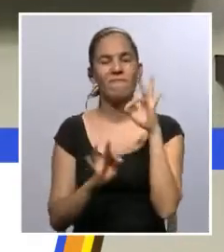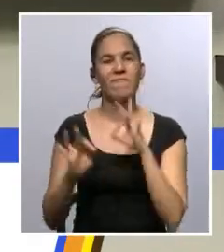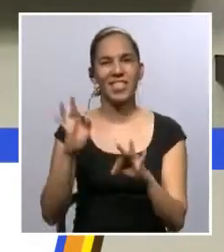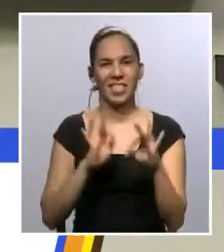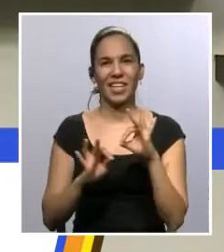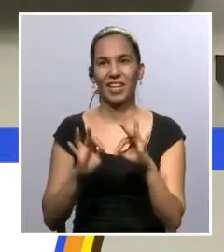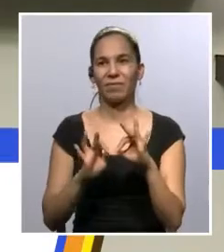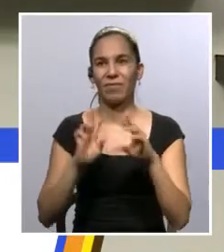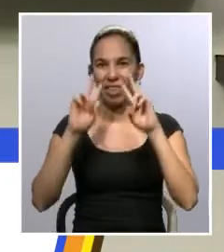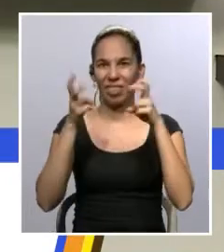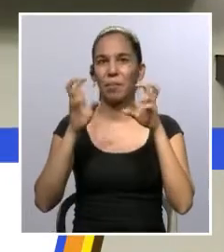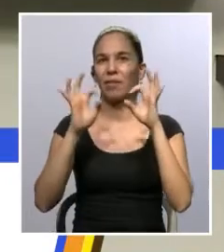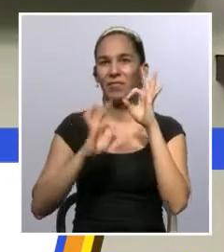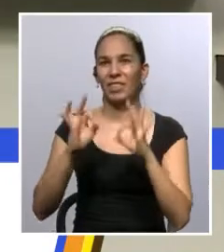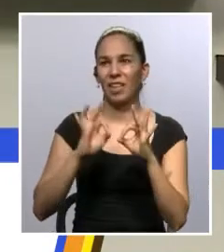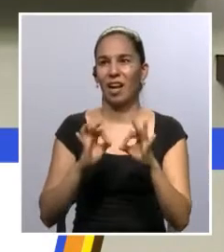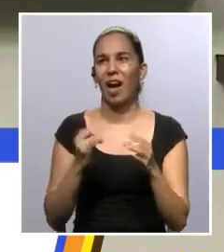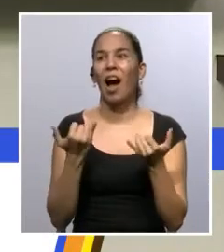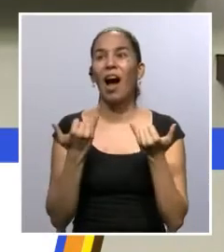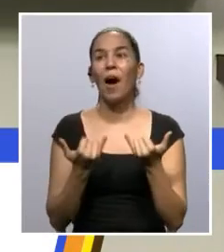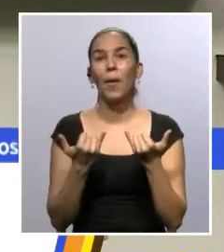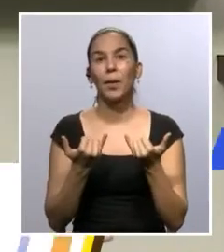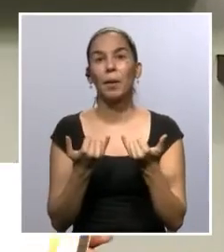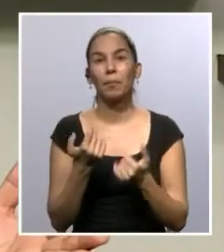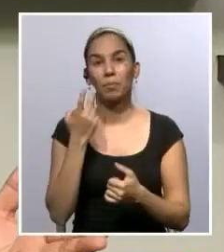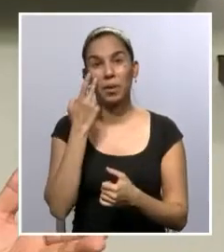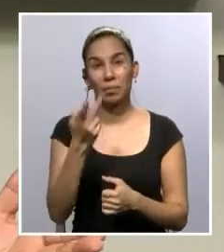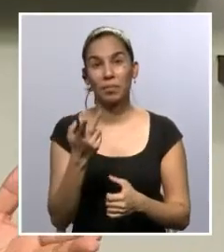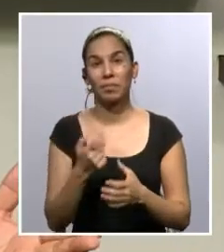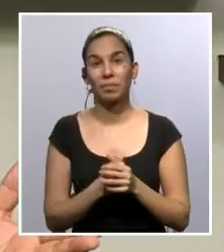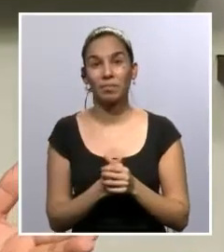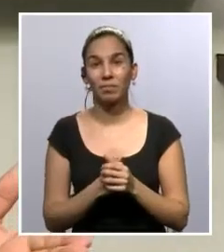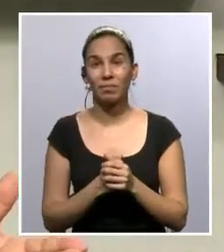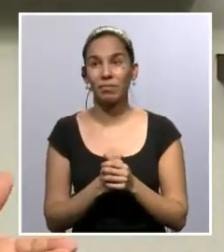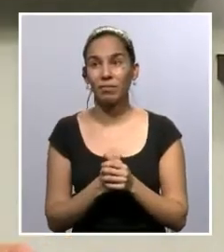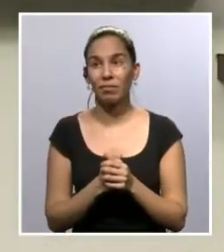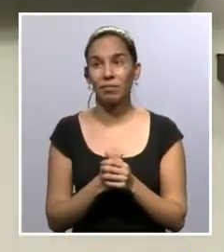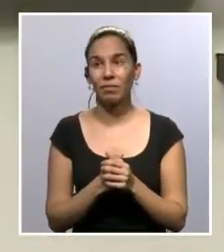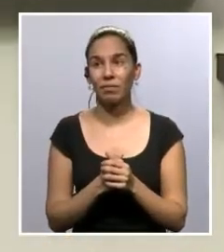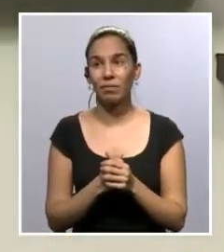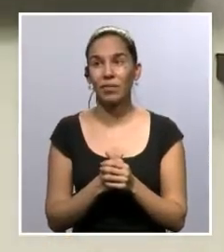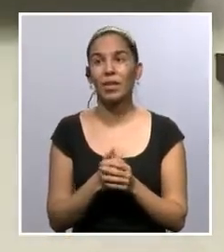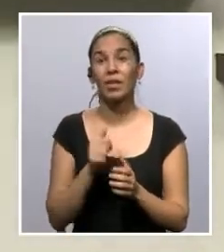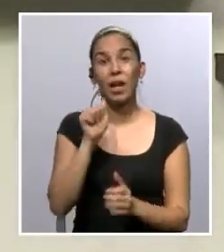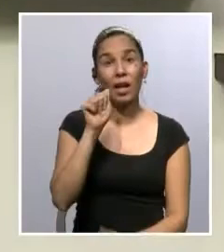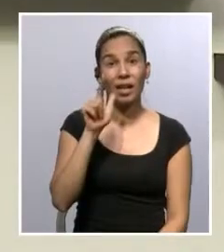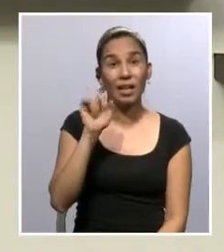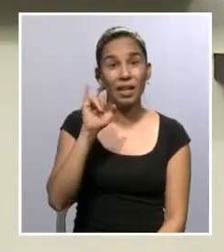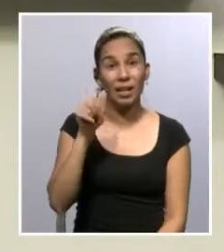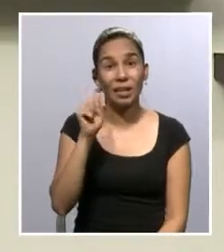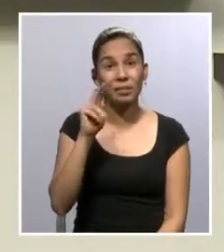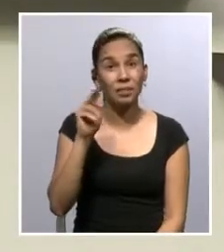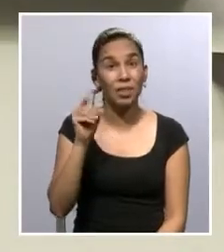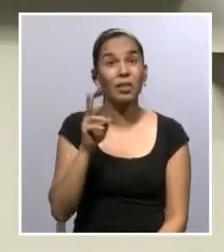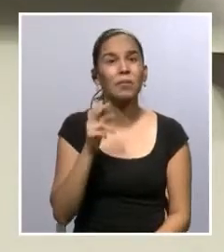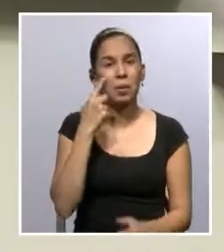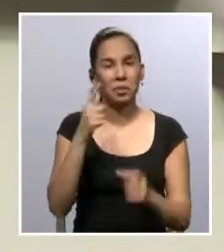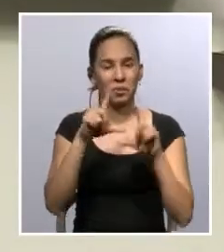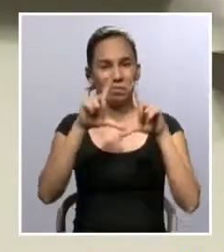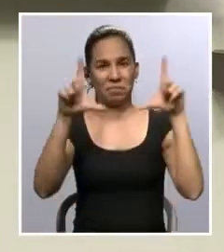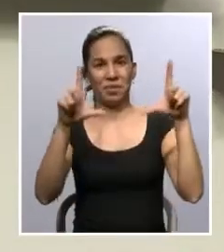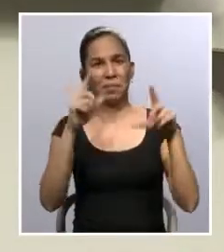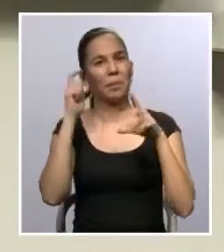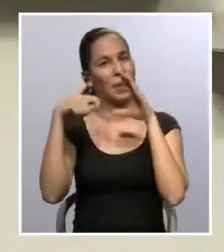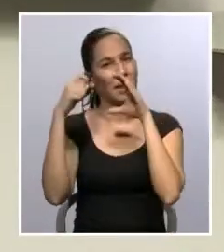es. Vamos entonces con la parte que nos corresponde en este momento, Alejandra. Vamos con la cápsula.